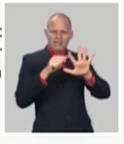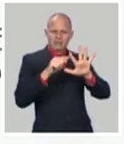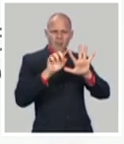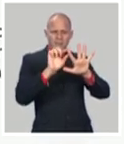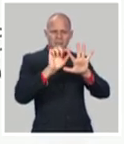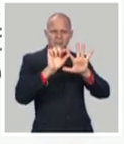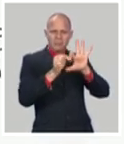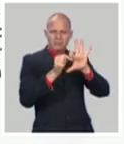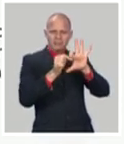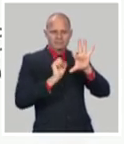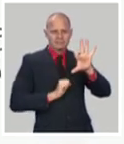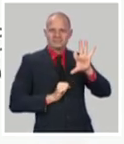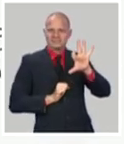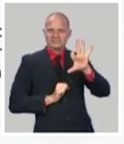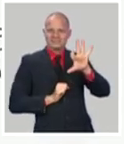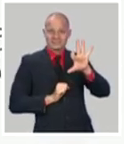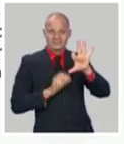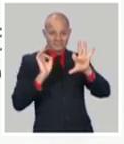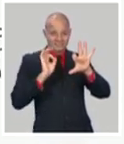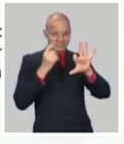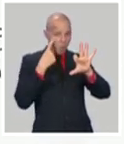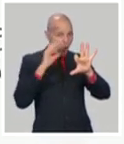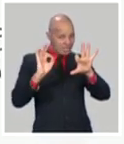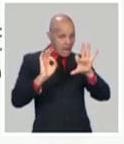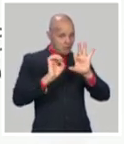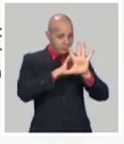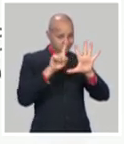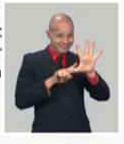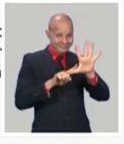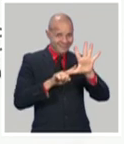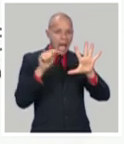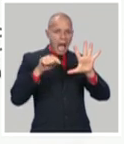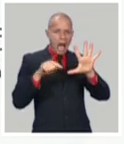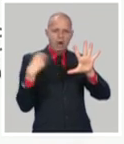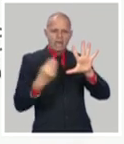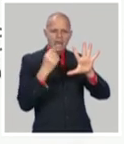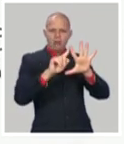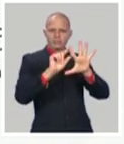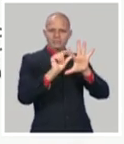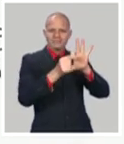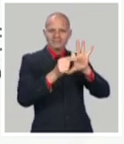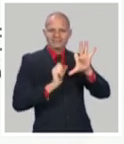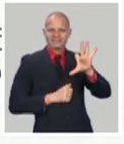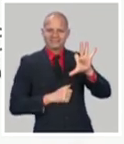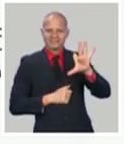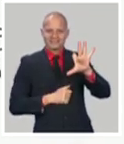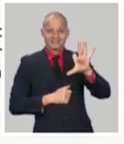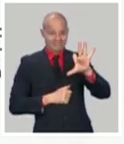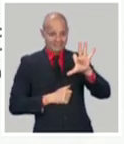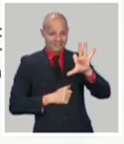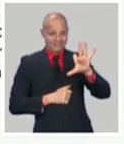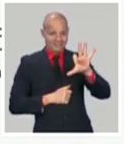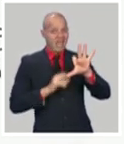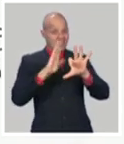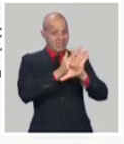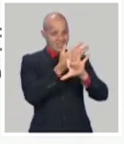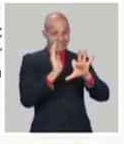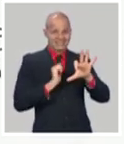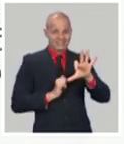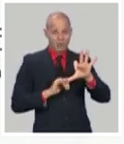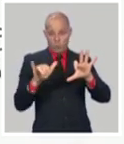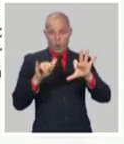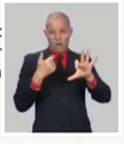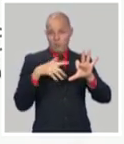de Wuhan. En este gráfico, no sé si se verá bien, está en el tiempo y son diferentes clados, grupos de